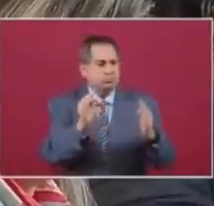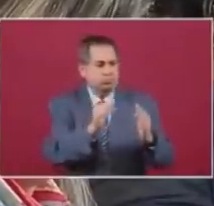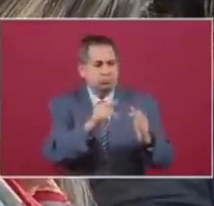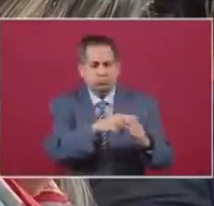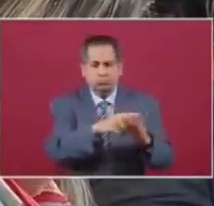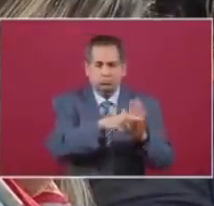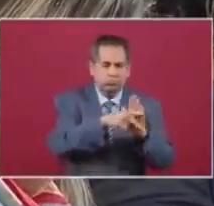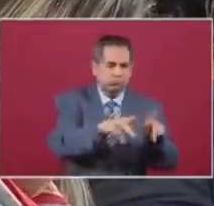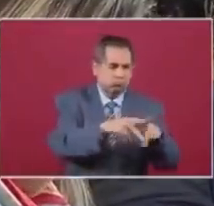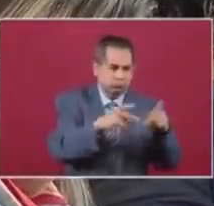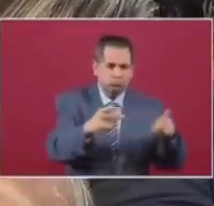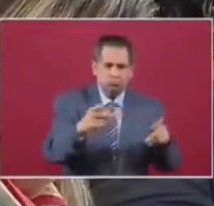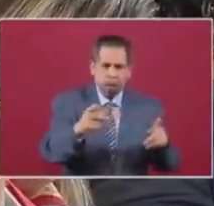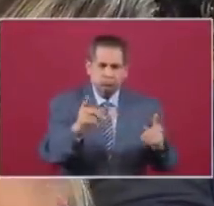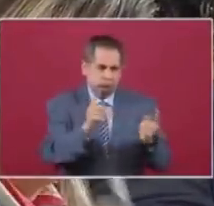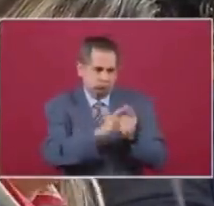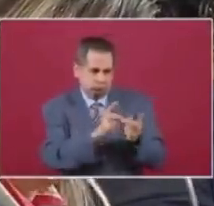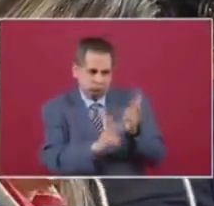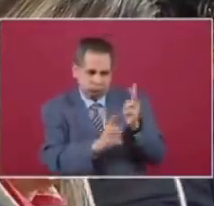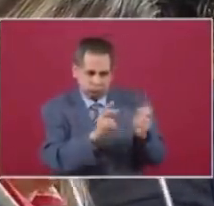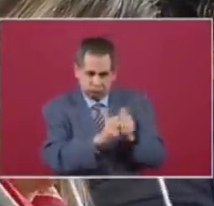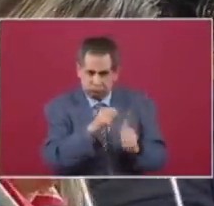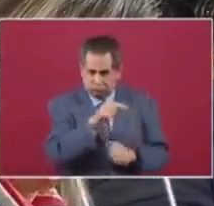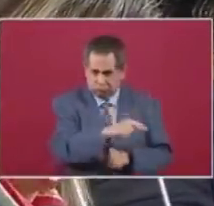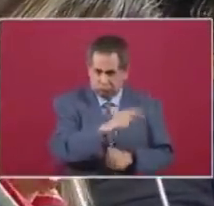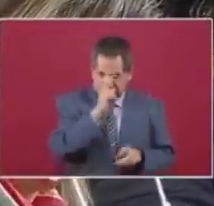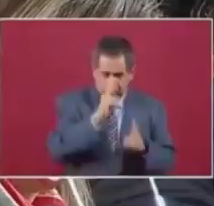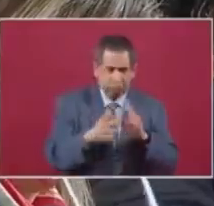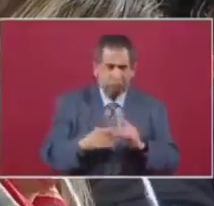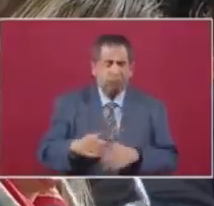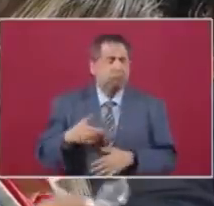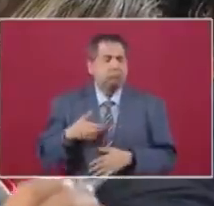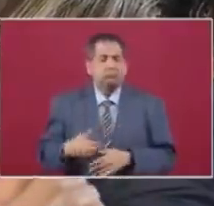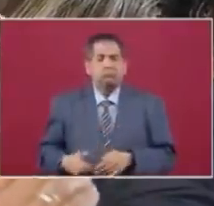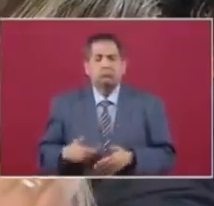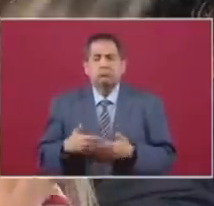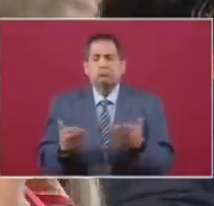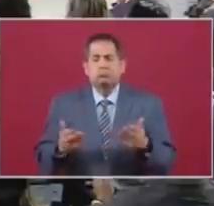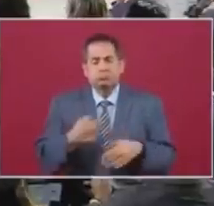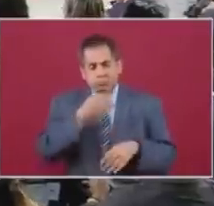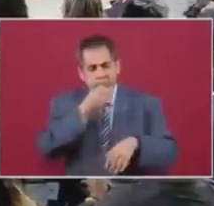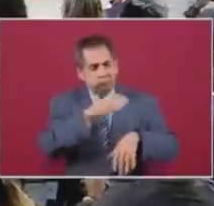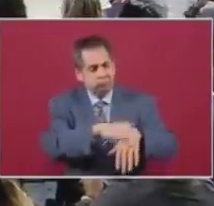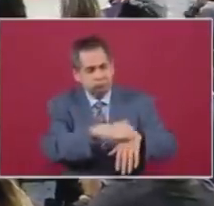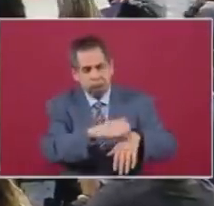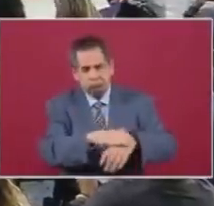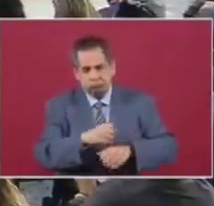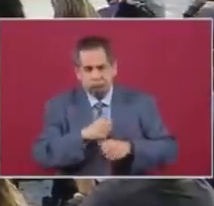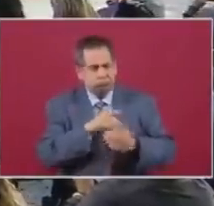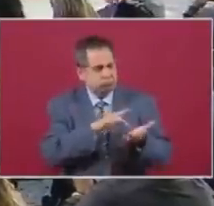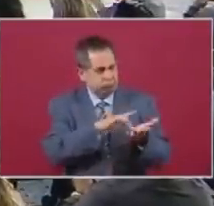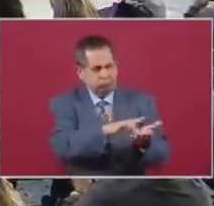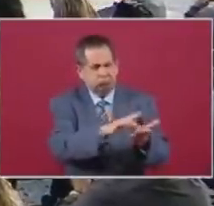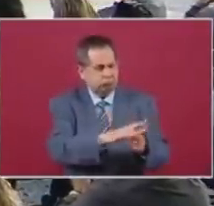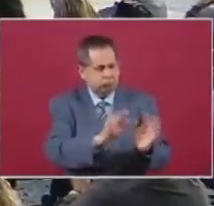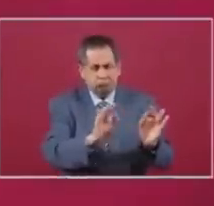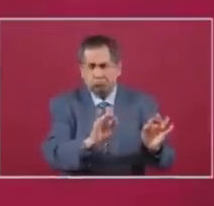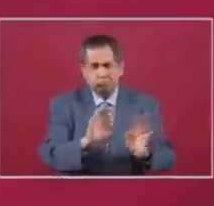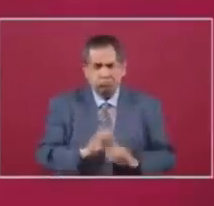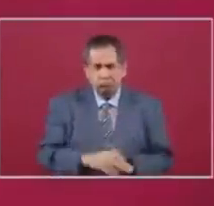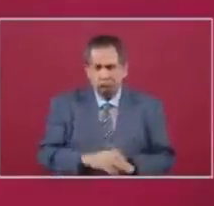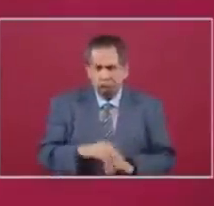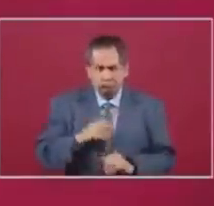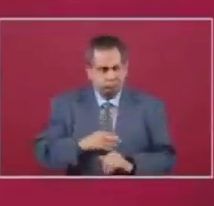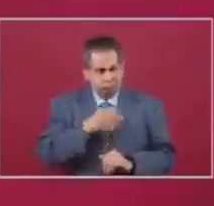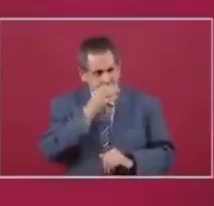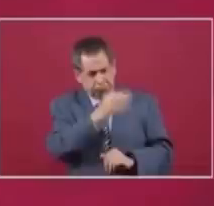lo va a buscar para platicar con él, aunque sea desde ahora le expreso mi solidaridad desde